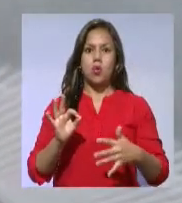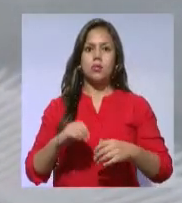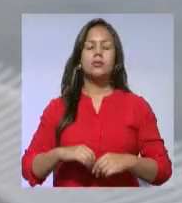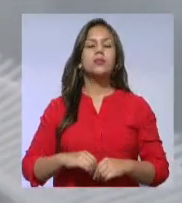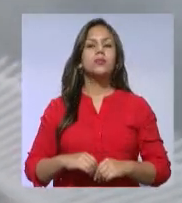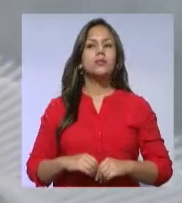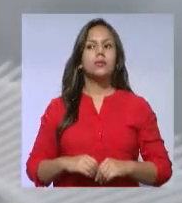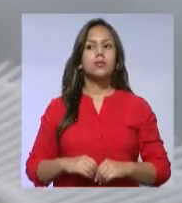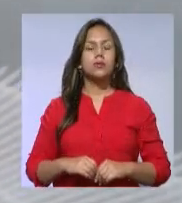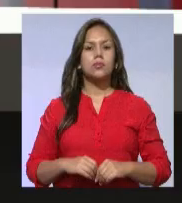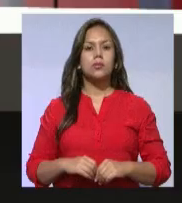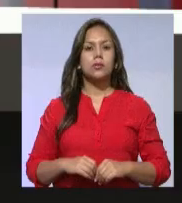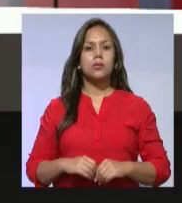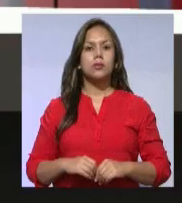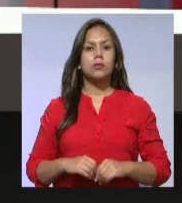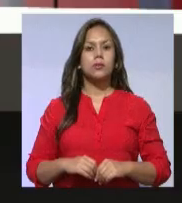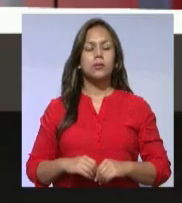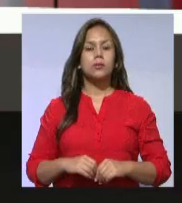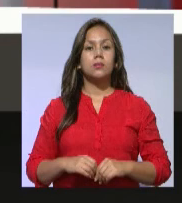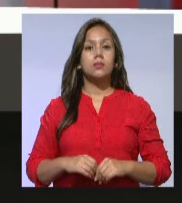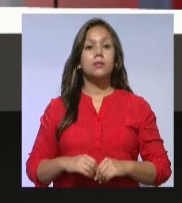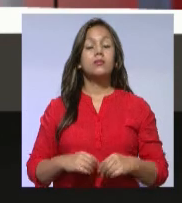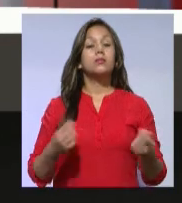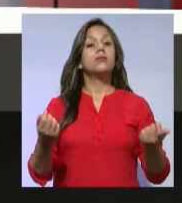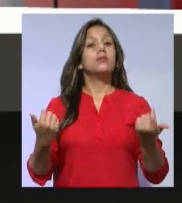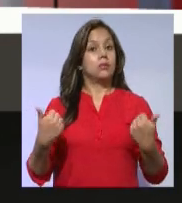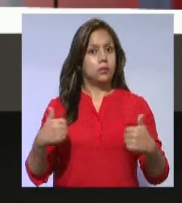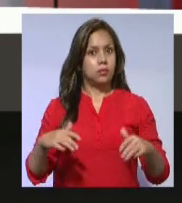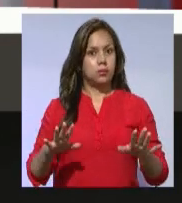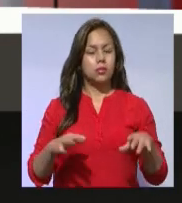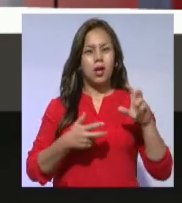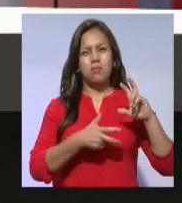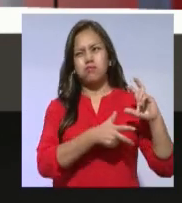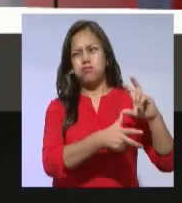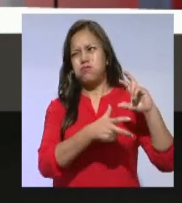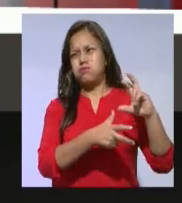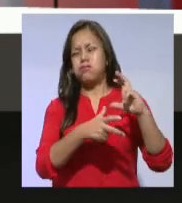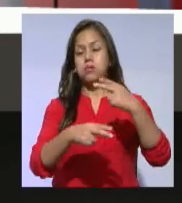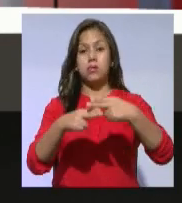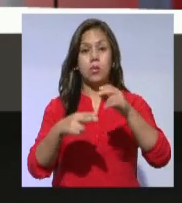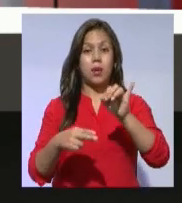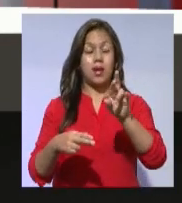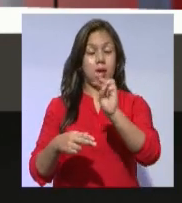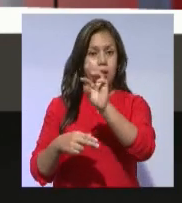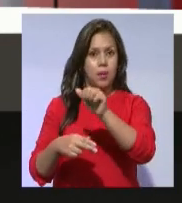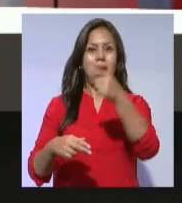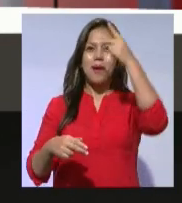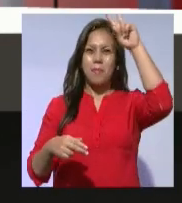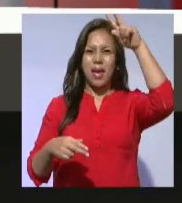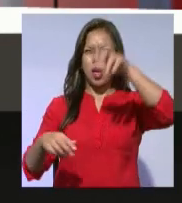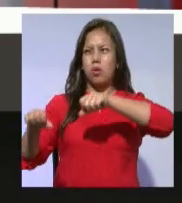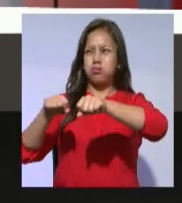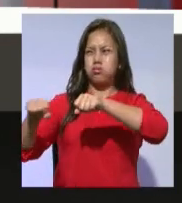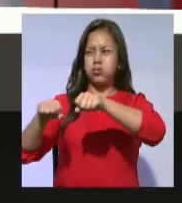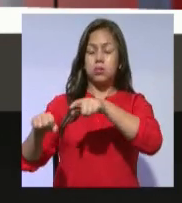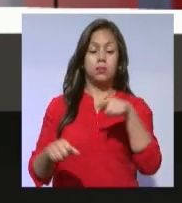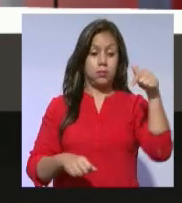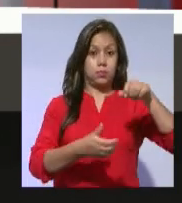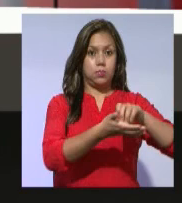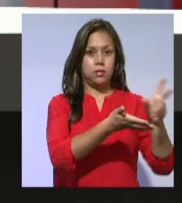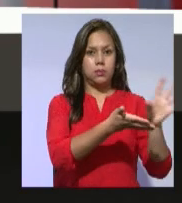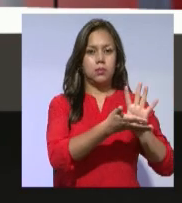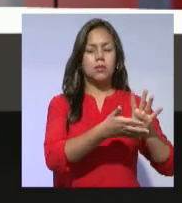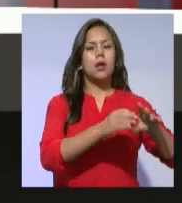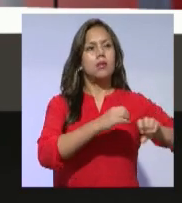active l noticias para los efectos que dejó a su paso el huracán irma y el terremoto en méxico desde el parlamento ecuatoriano se